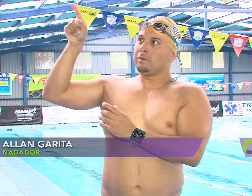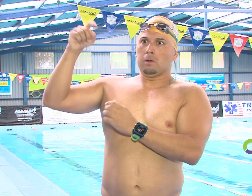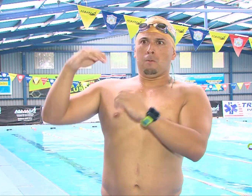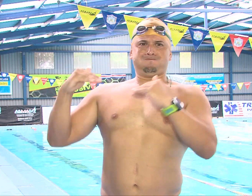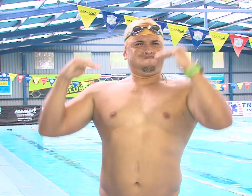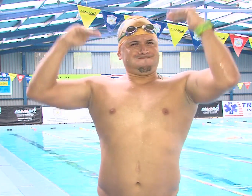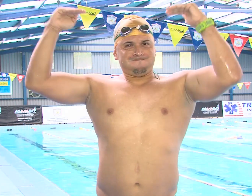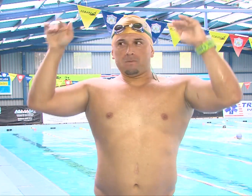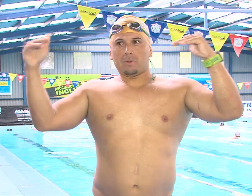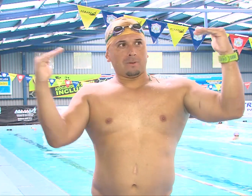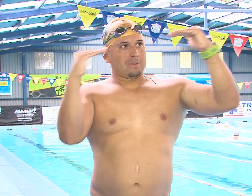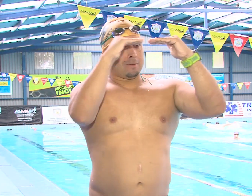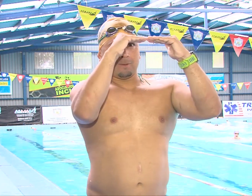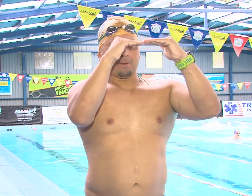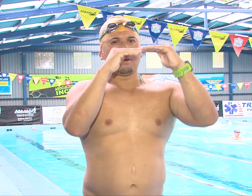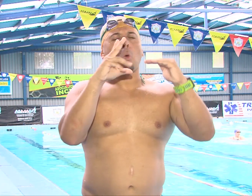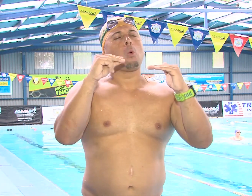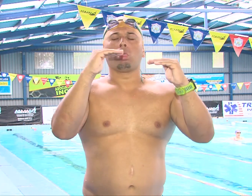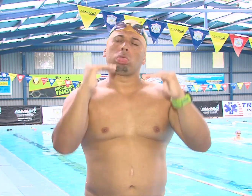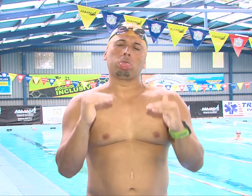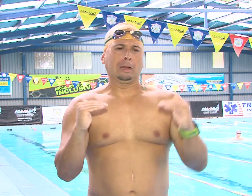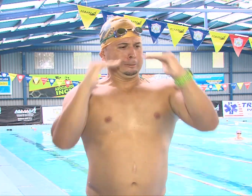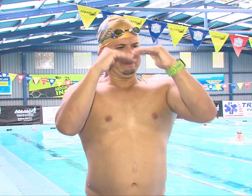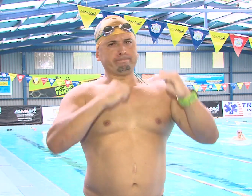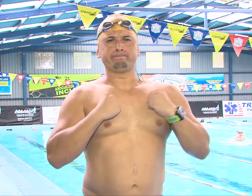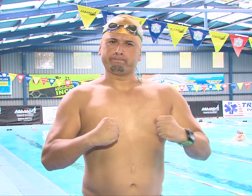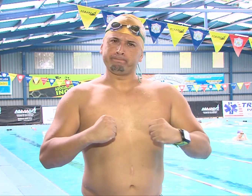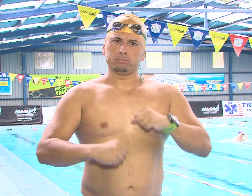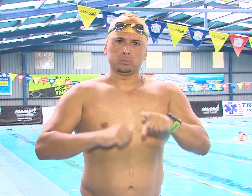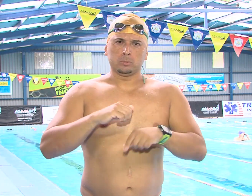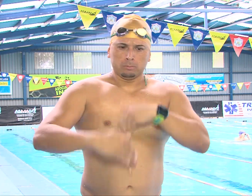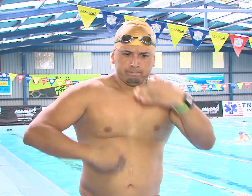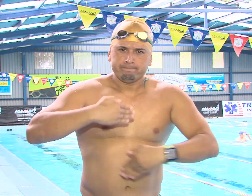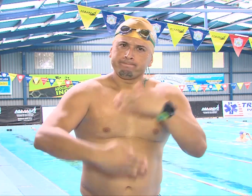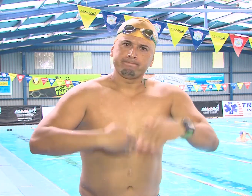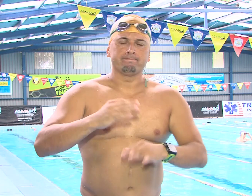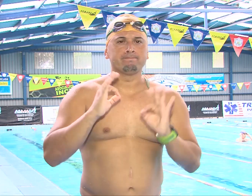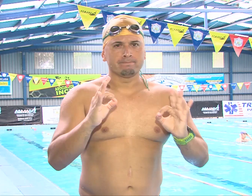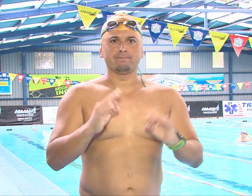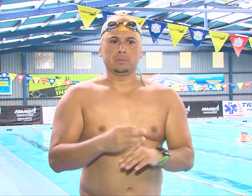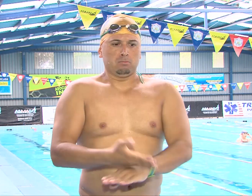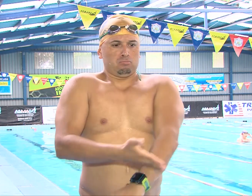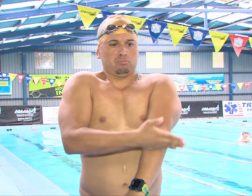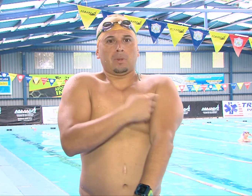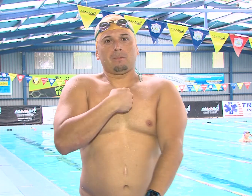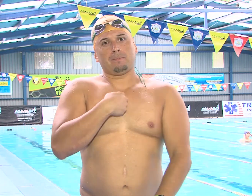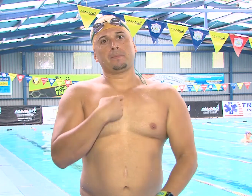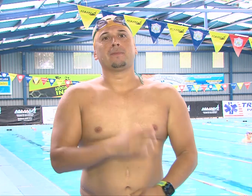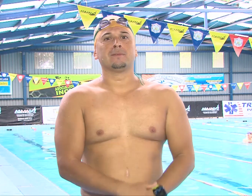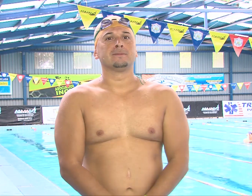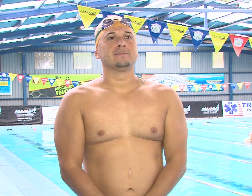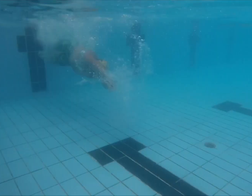general. No estamos por debajo de ellos. La verdad es que he luchado mucho y lo he hecho con base en mi propio esfuerzo.